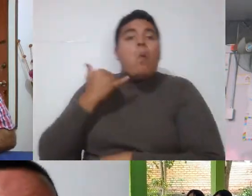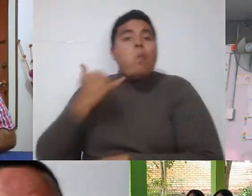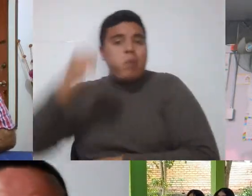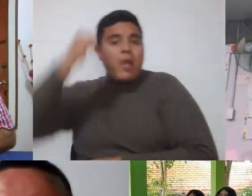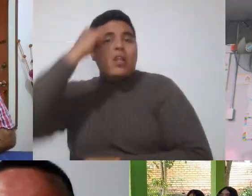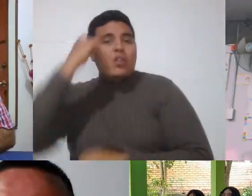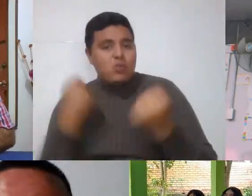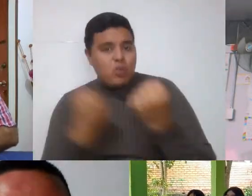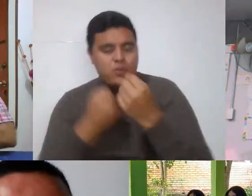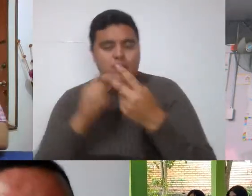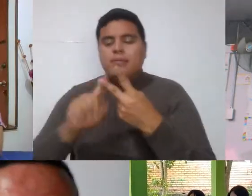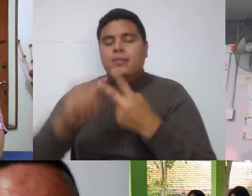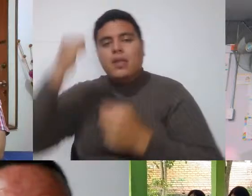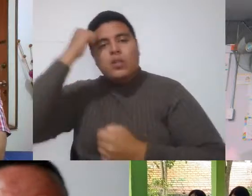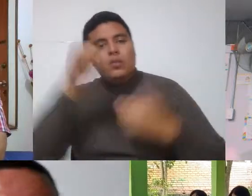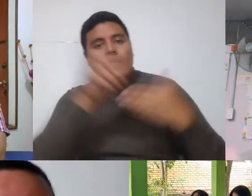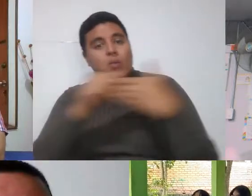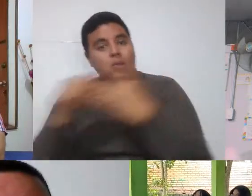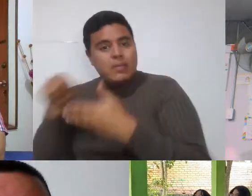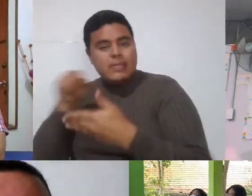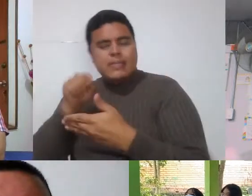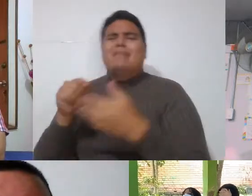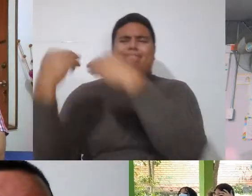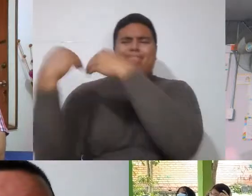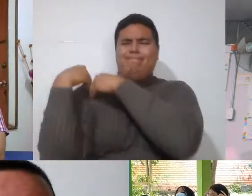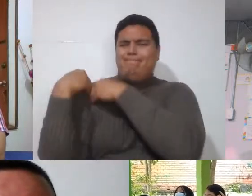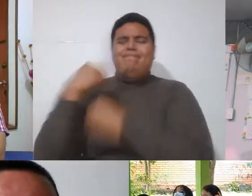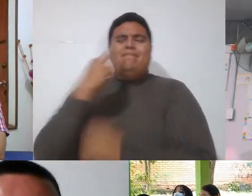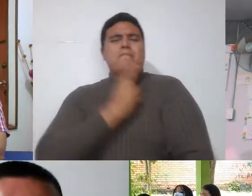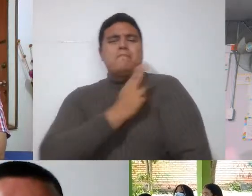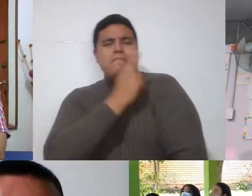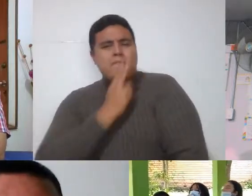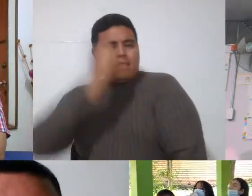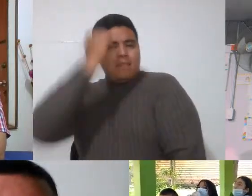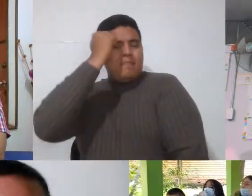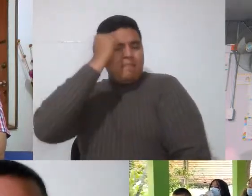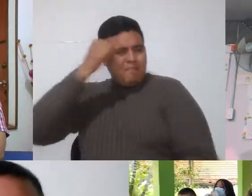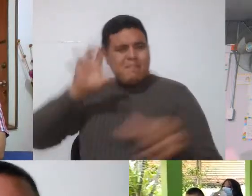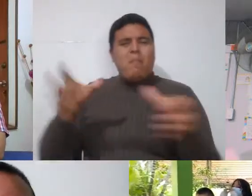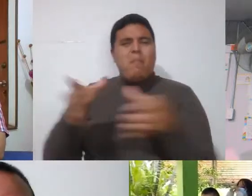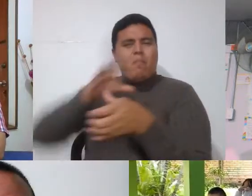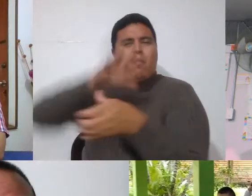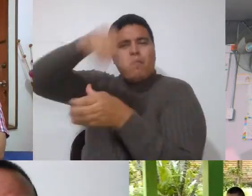muy severo de nuestros maestros que hacen parte de la institución educativa.